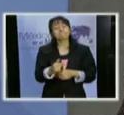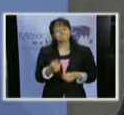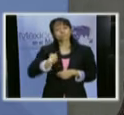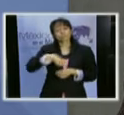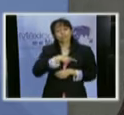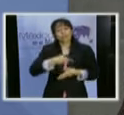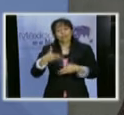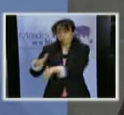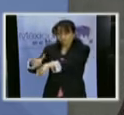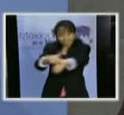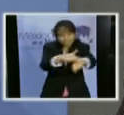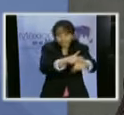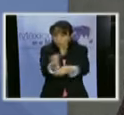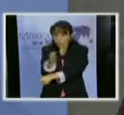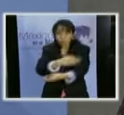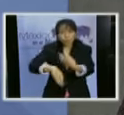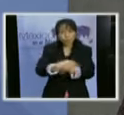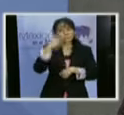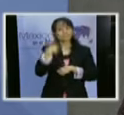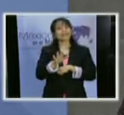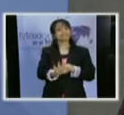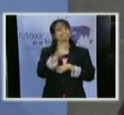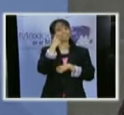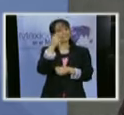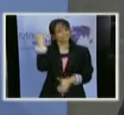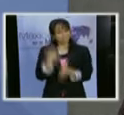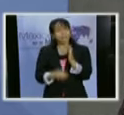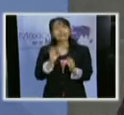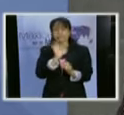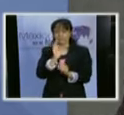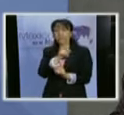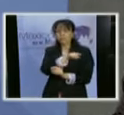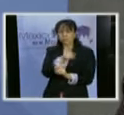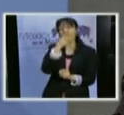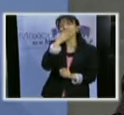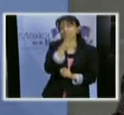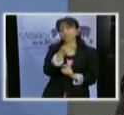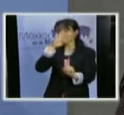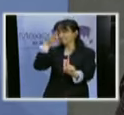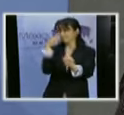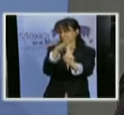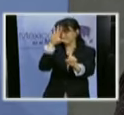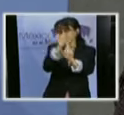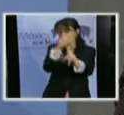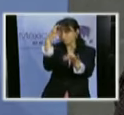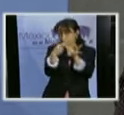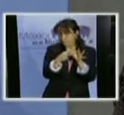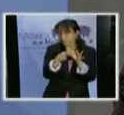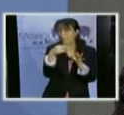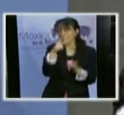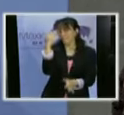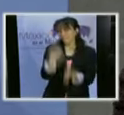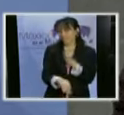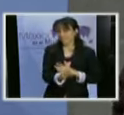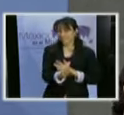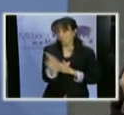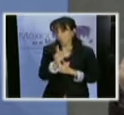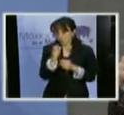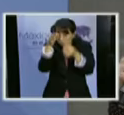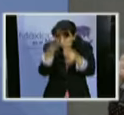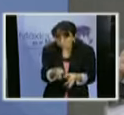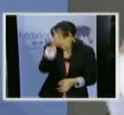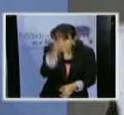en la declaración del criterio que las metas se consideran cumplidas cuando sean realizadas para todos. Creo que en